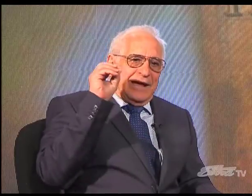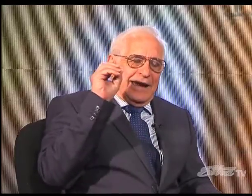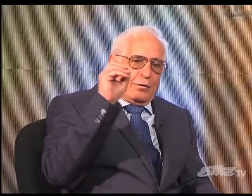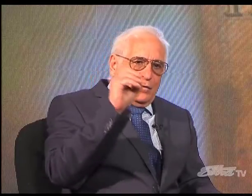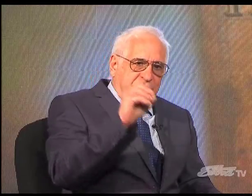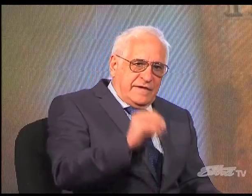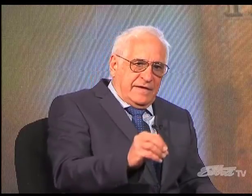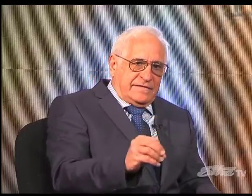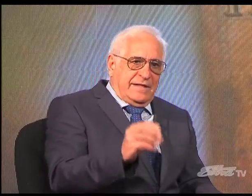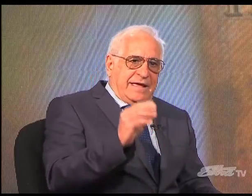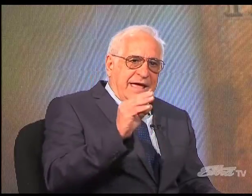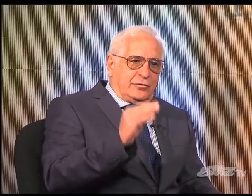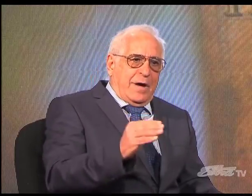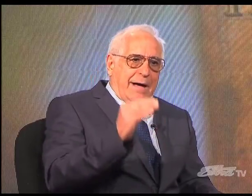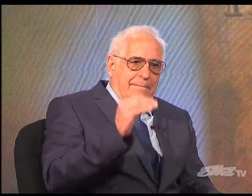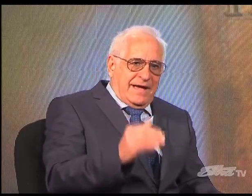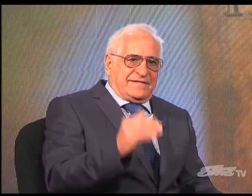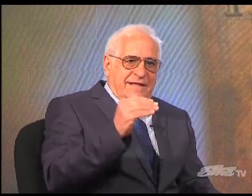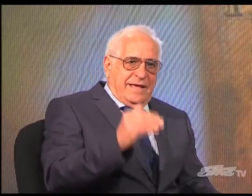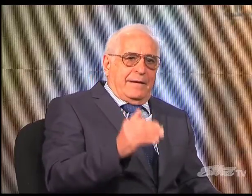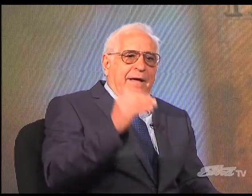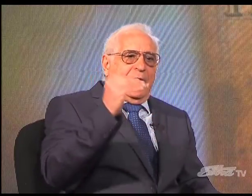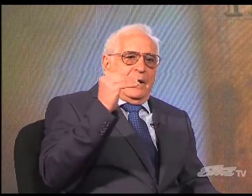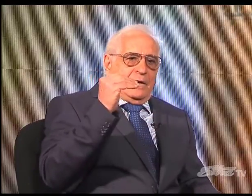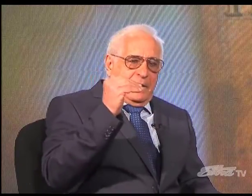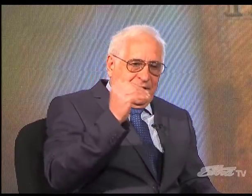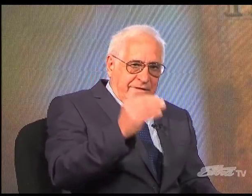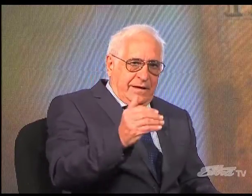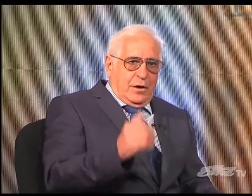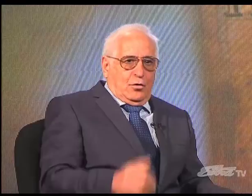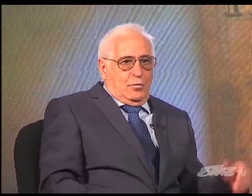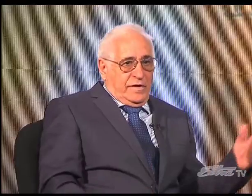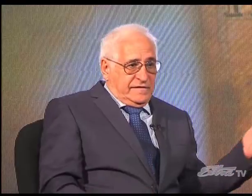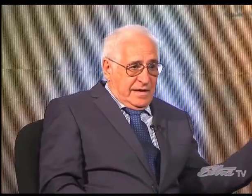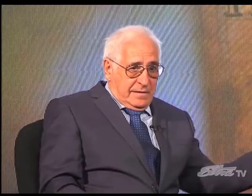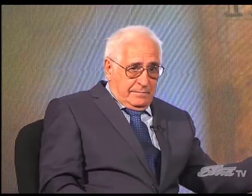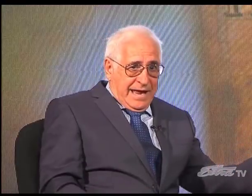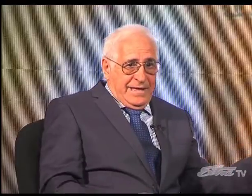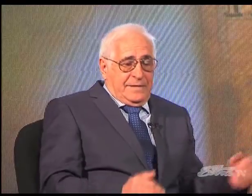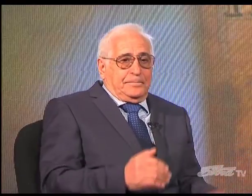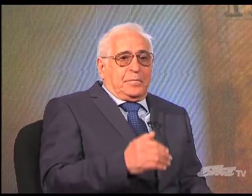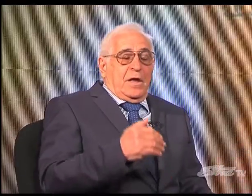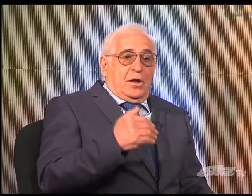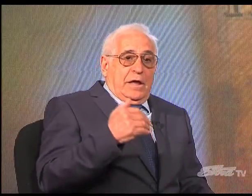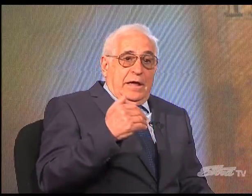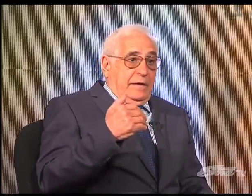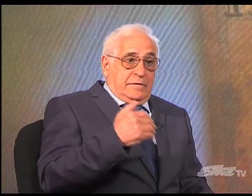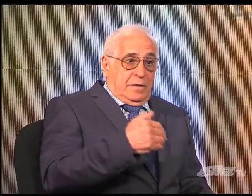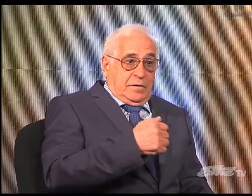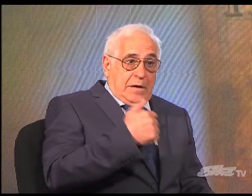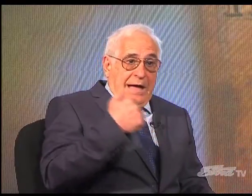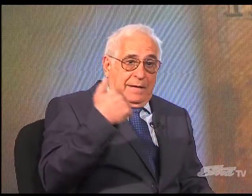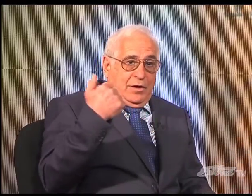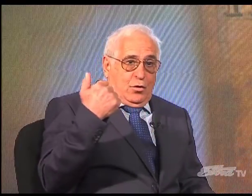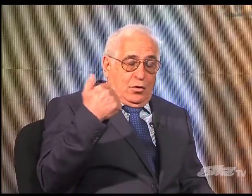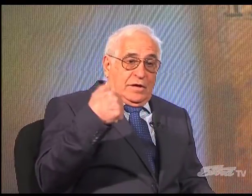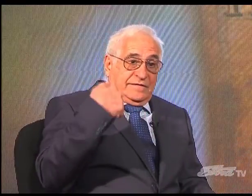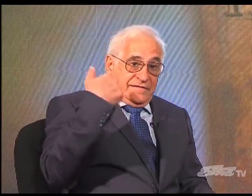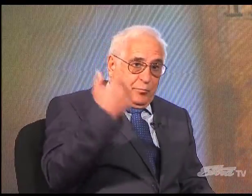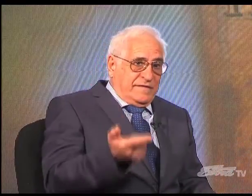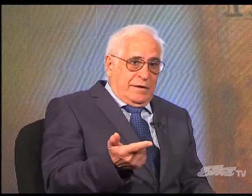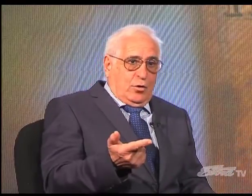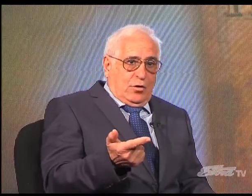que ellos tengan la conciencia de que esto jamás se deba repetir. Como decía Brian, han